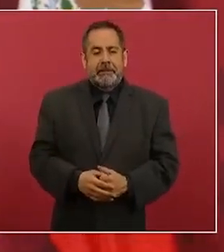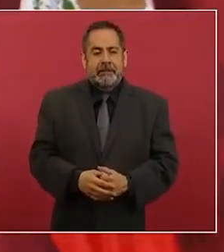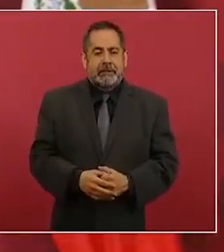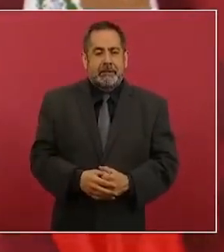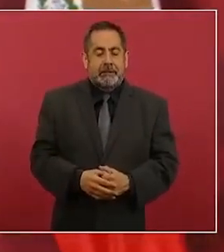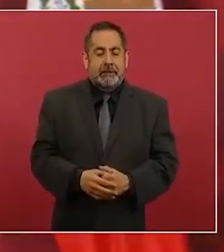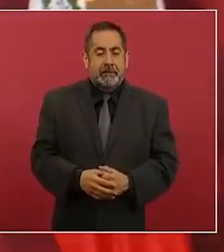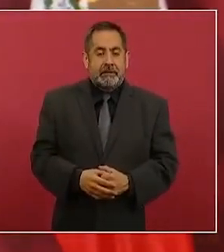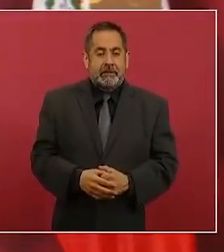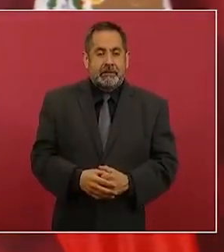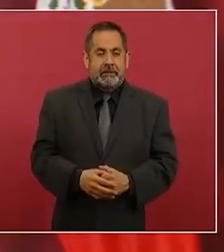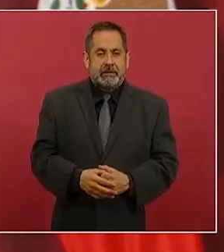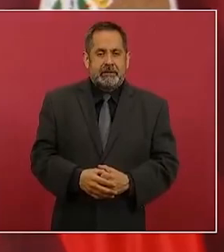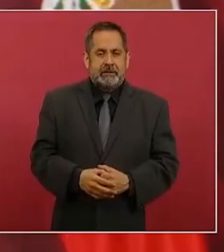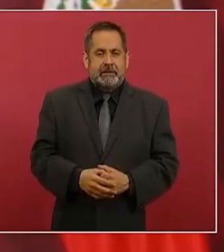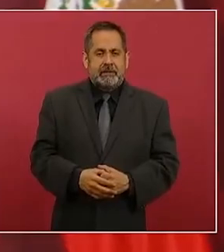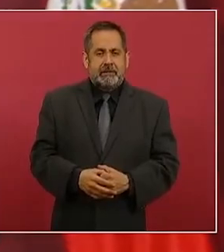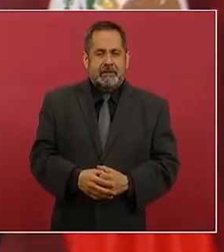Pero